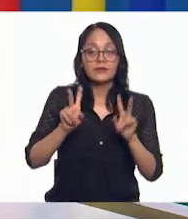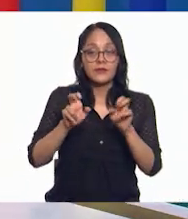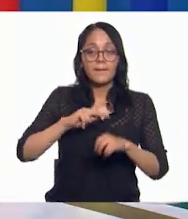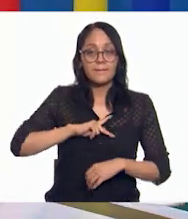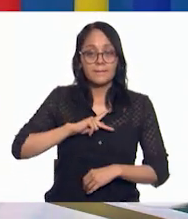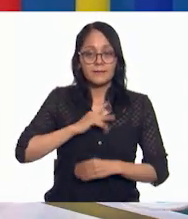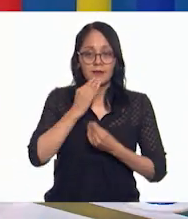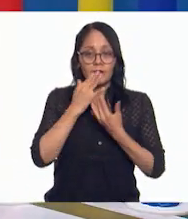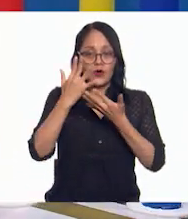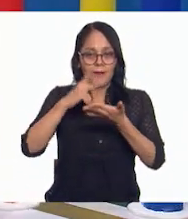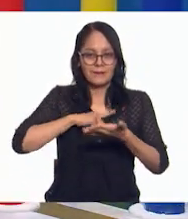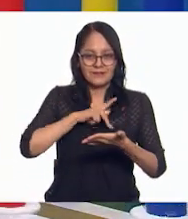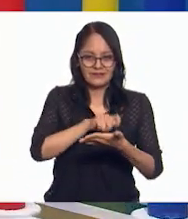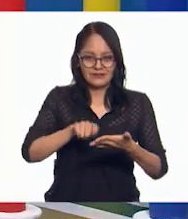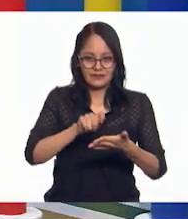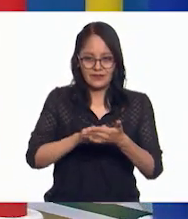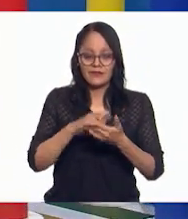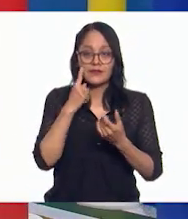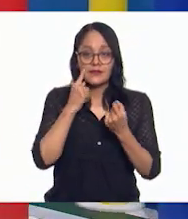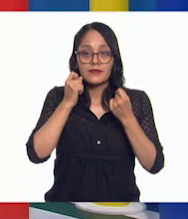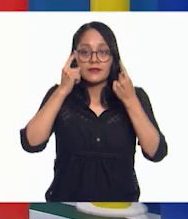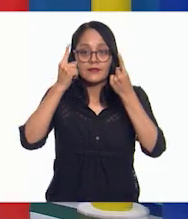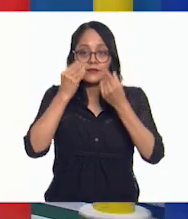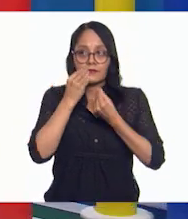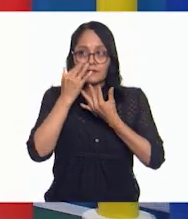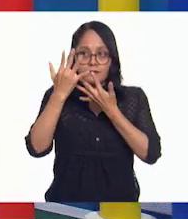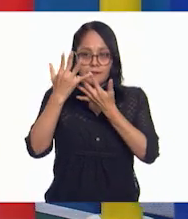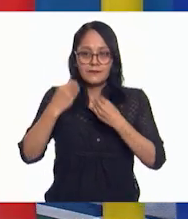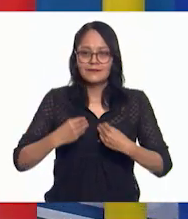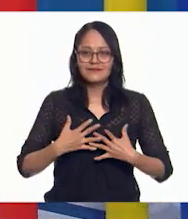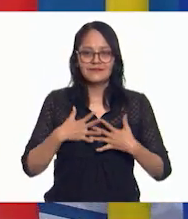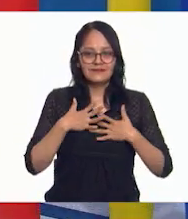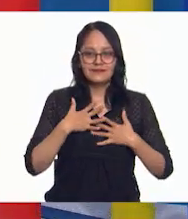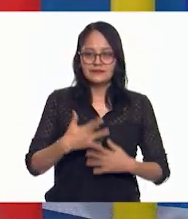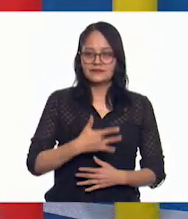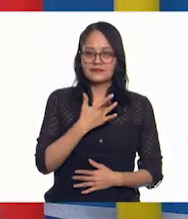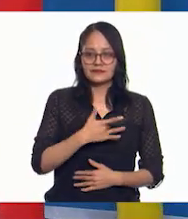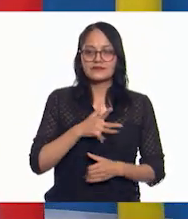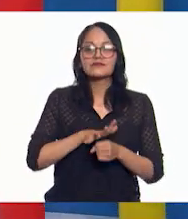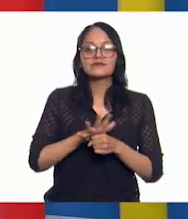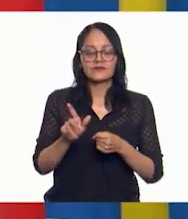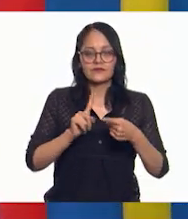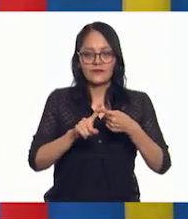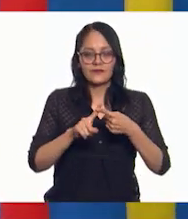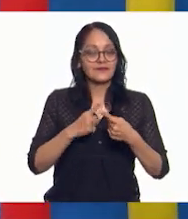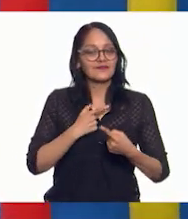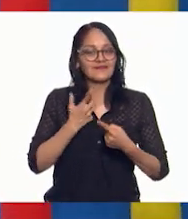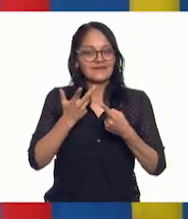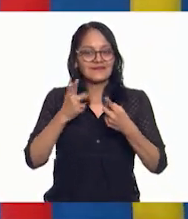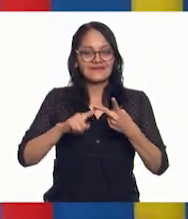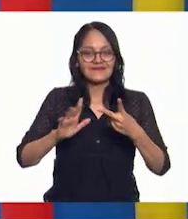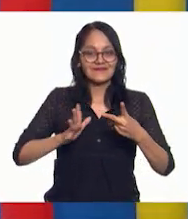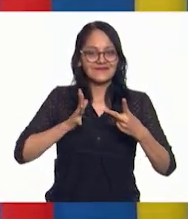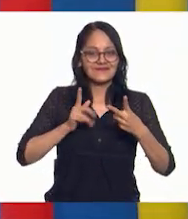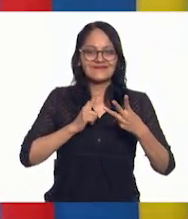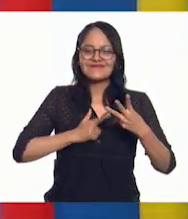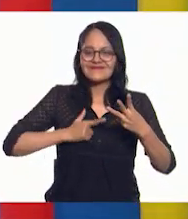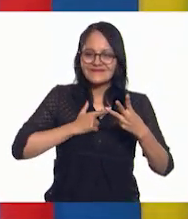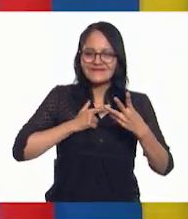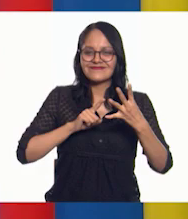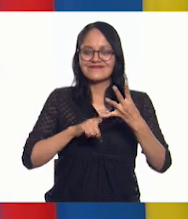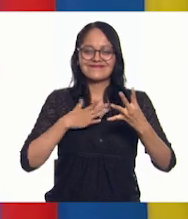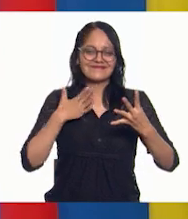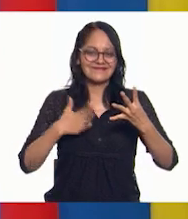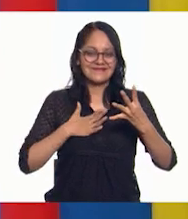poema es el despertar a la poesía y las emociones y sentimientos que procuro expresar son fascinación, sorpresa, placer,